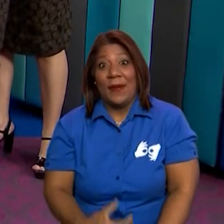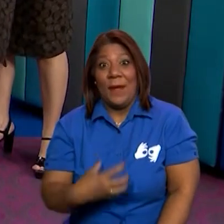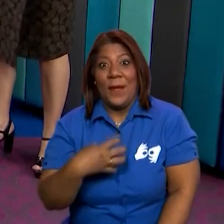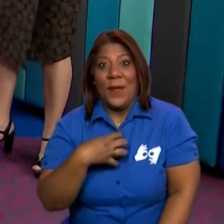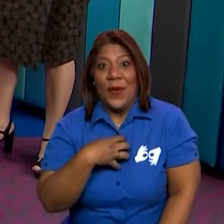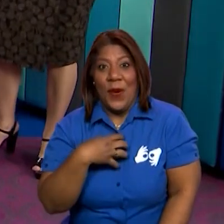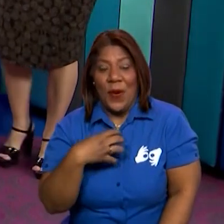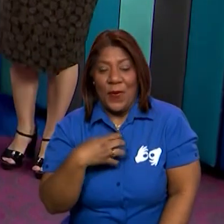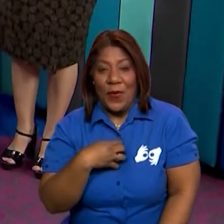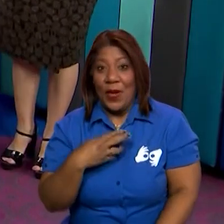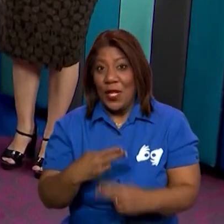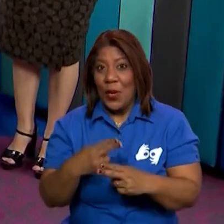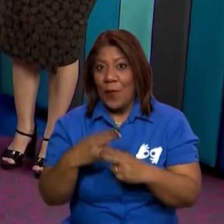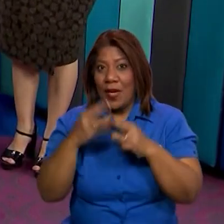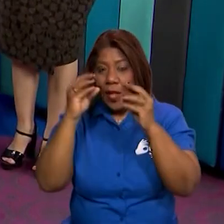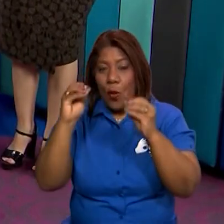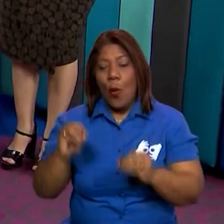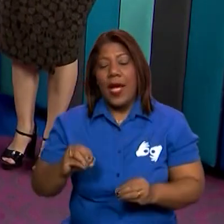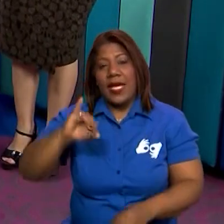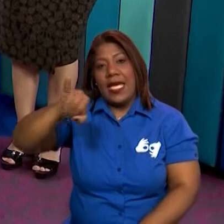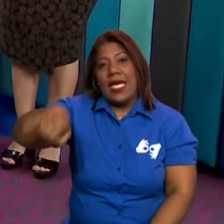propio. ¿Cómo se llamaba el niño?